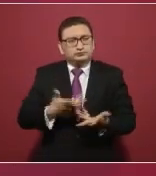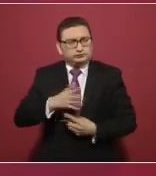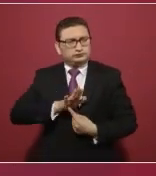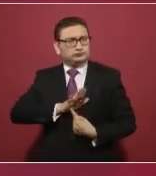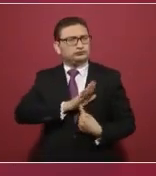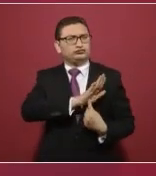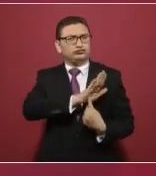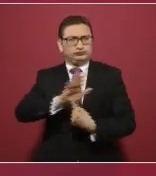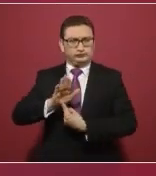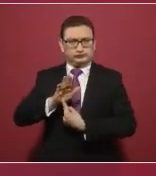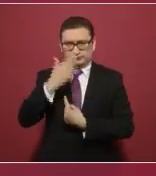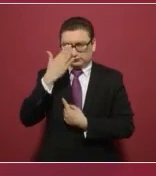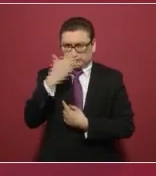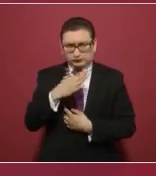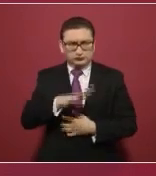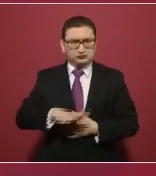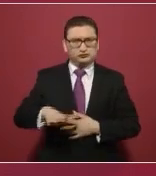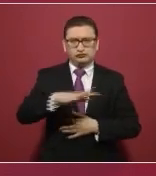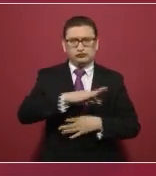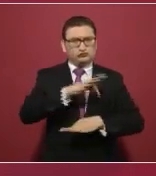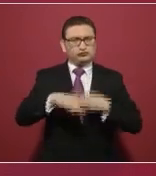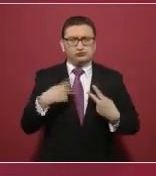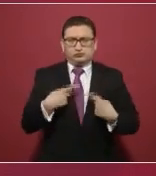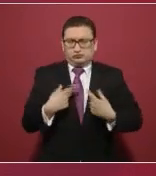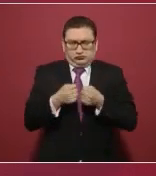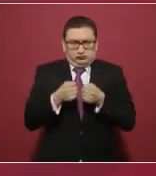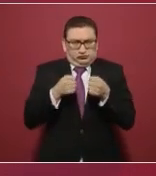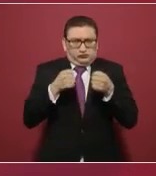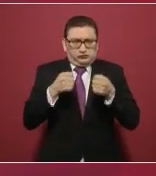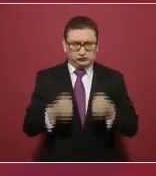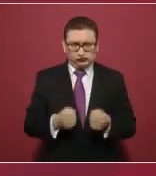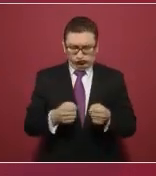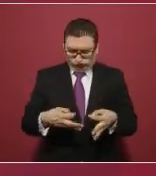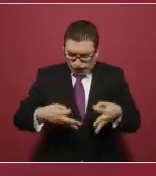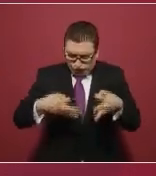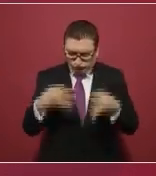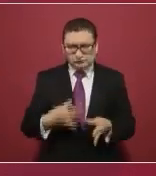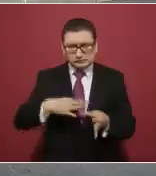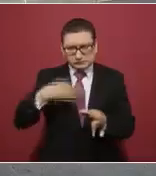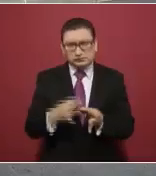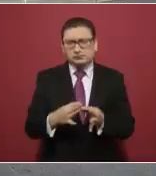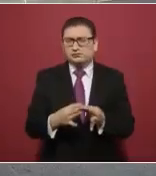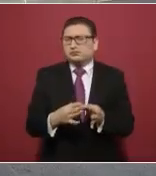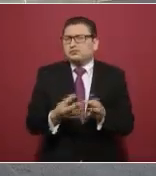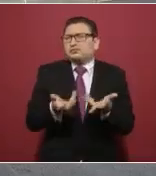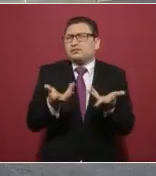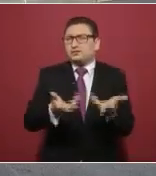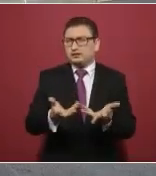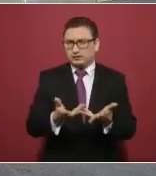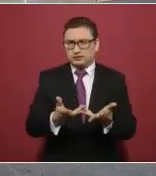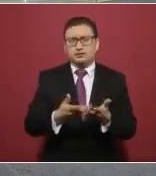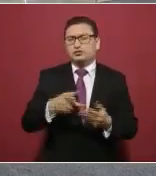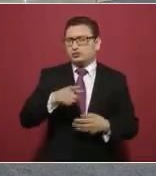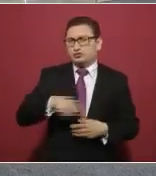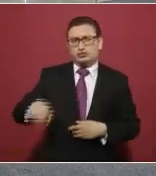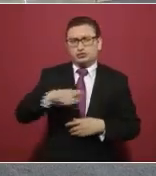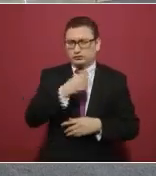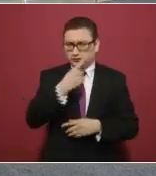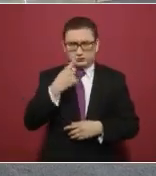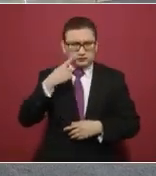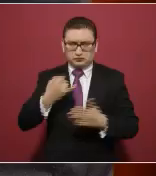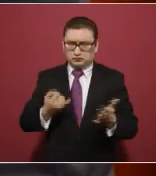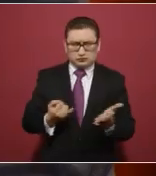eficacia para la seguridad implica y requiere en una democracia el